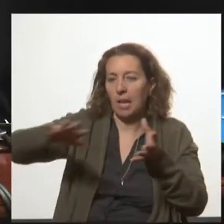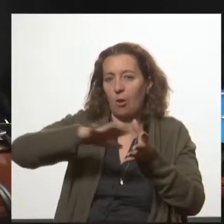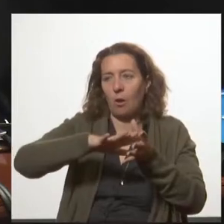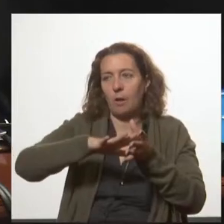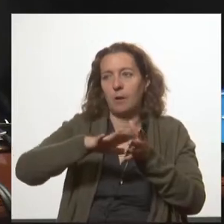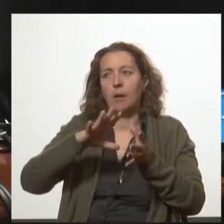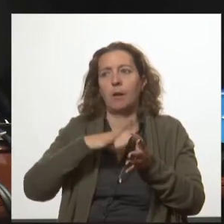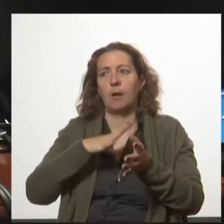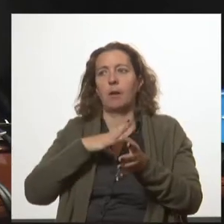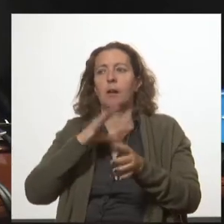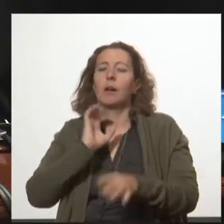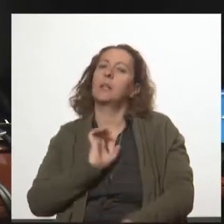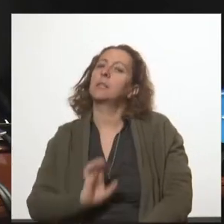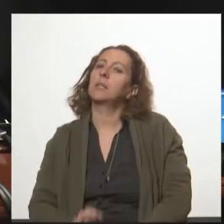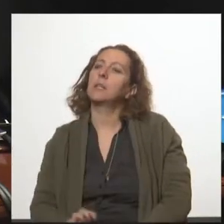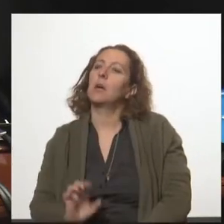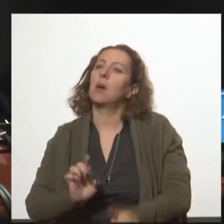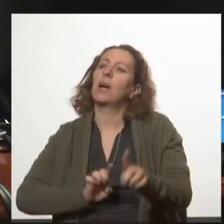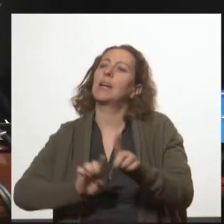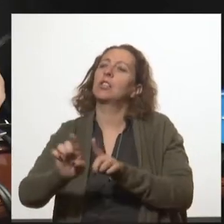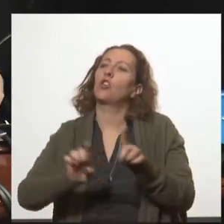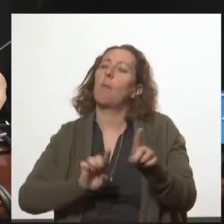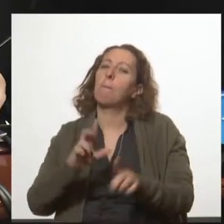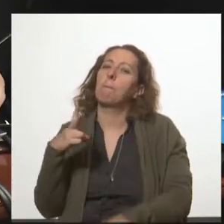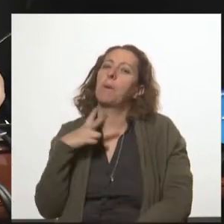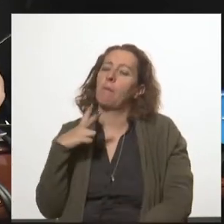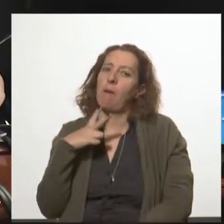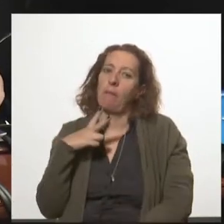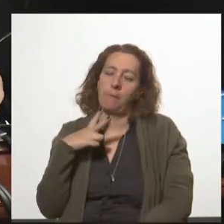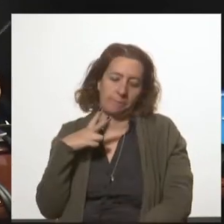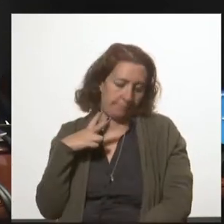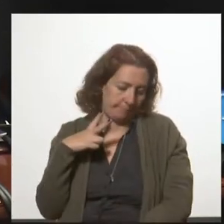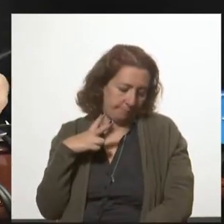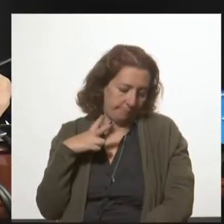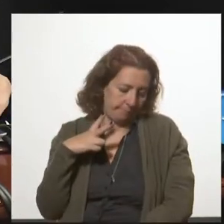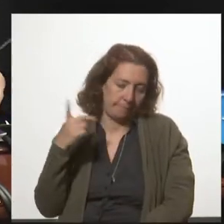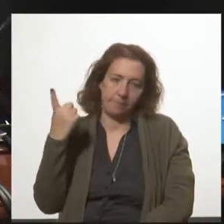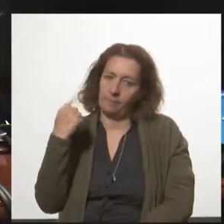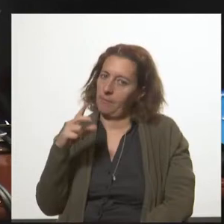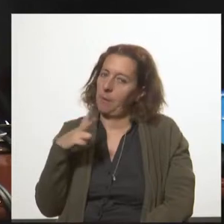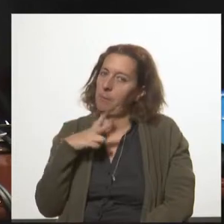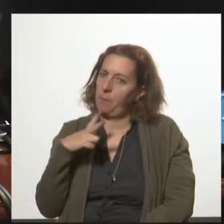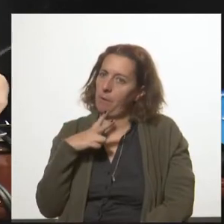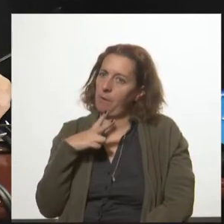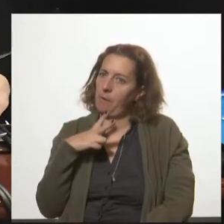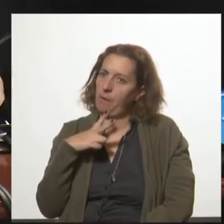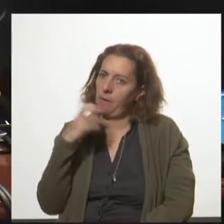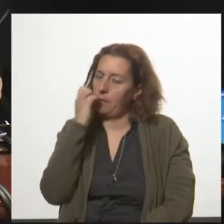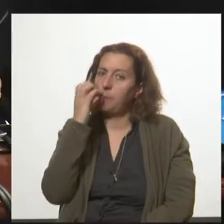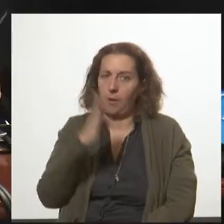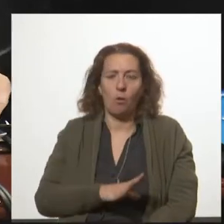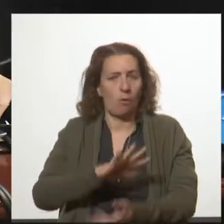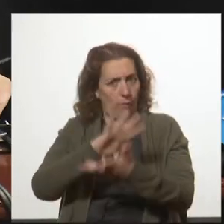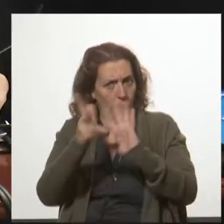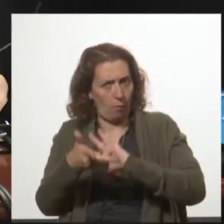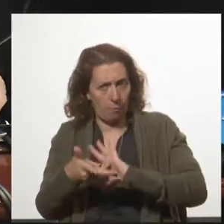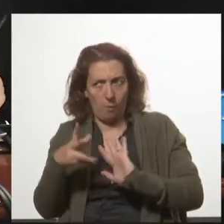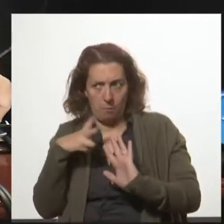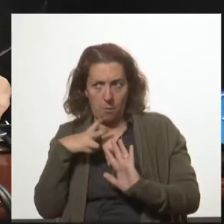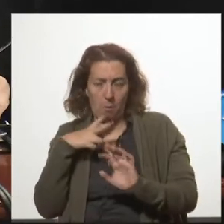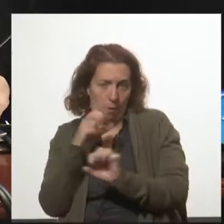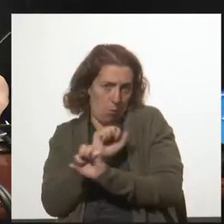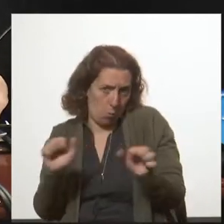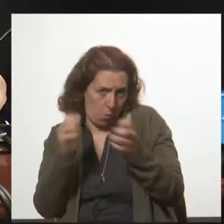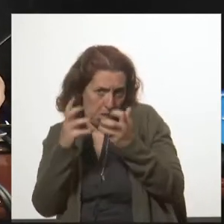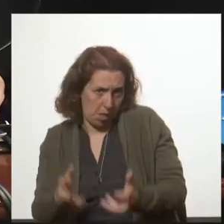características de una gestión privada pero privada de la mejor manera que un privado puede